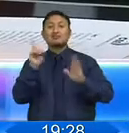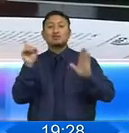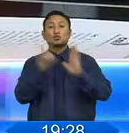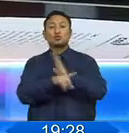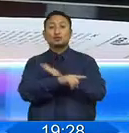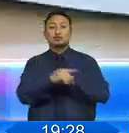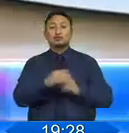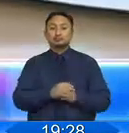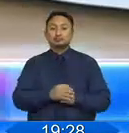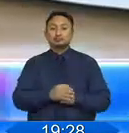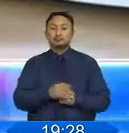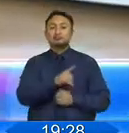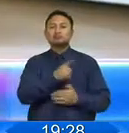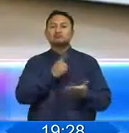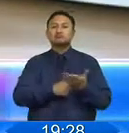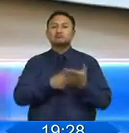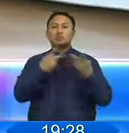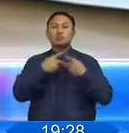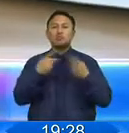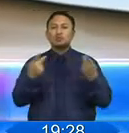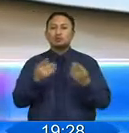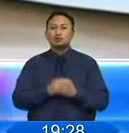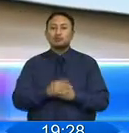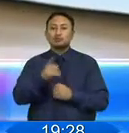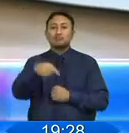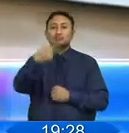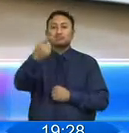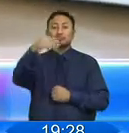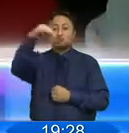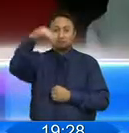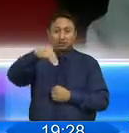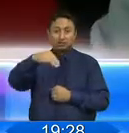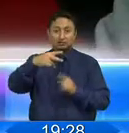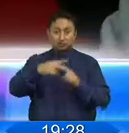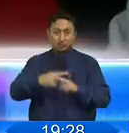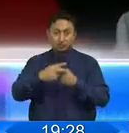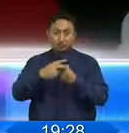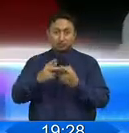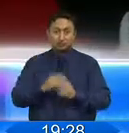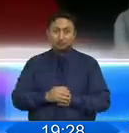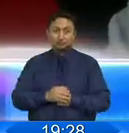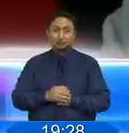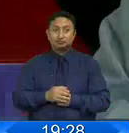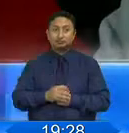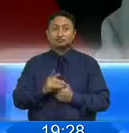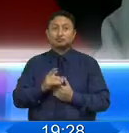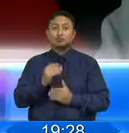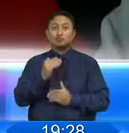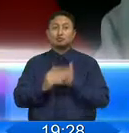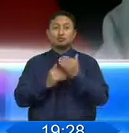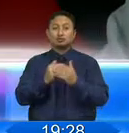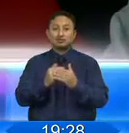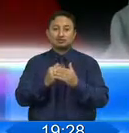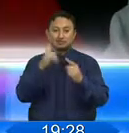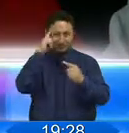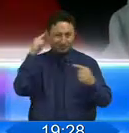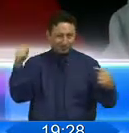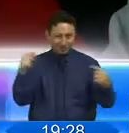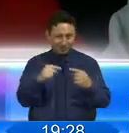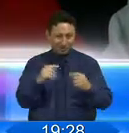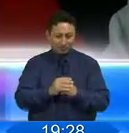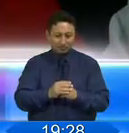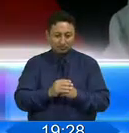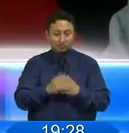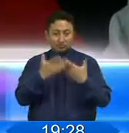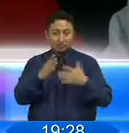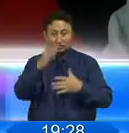contra. Las audiencias públicas se desarrollarán el próximo martes. Después del proceso de impugnación, viene una